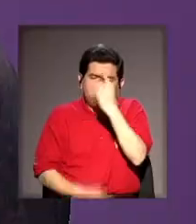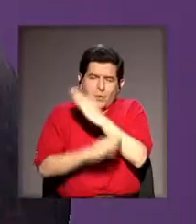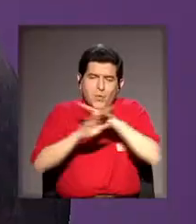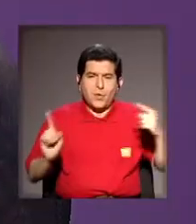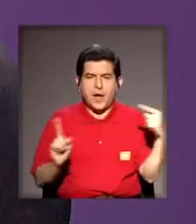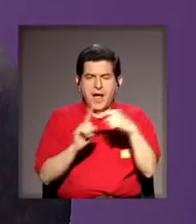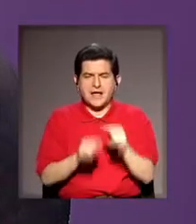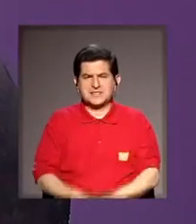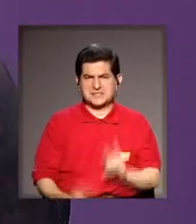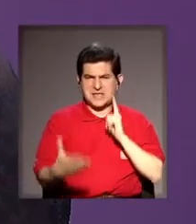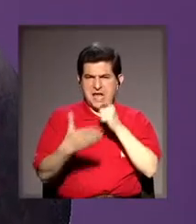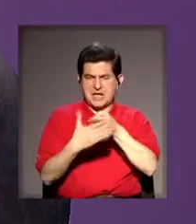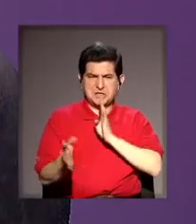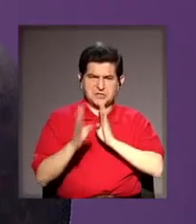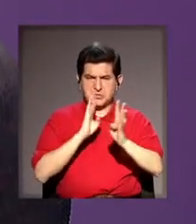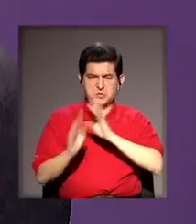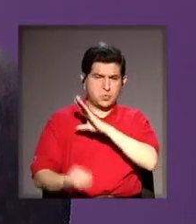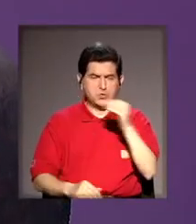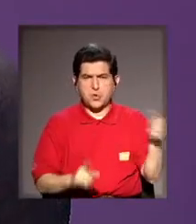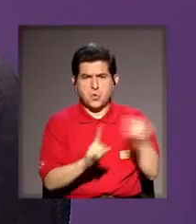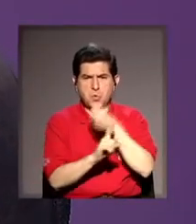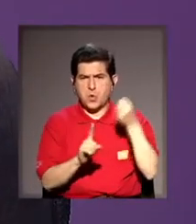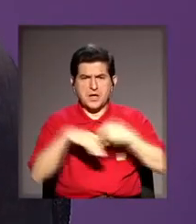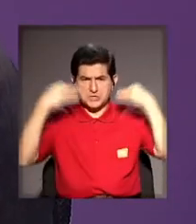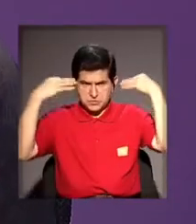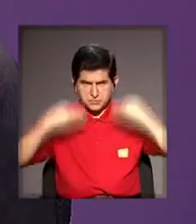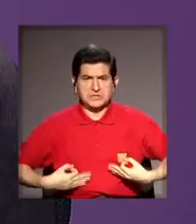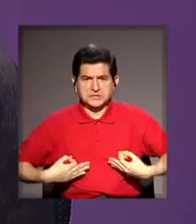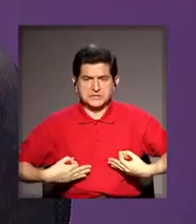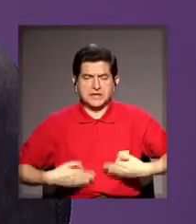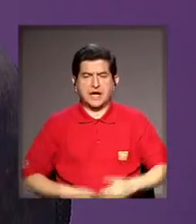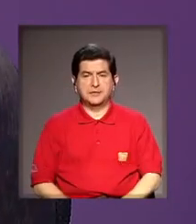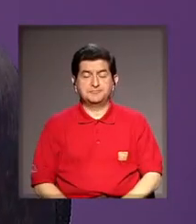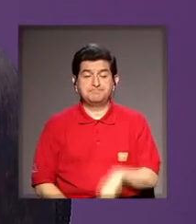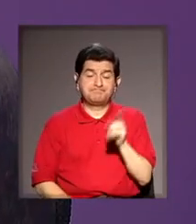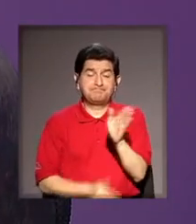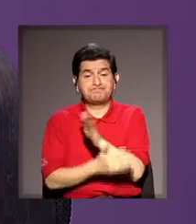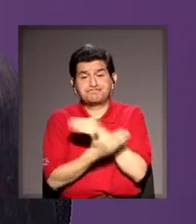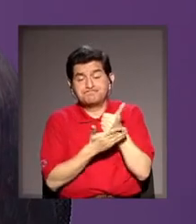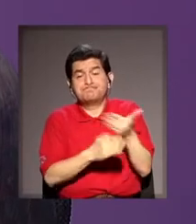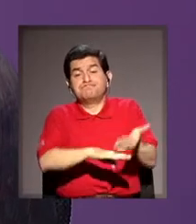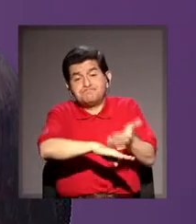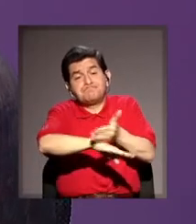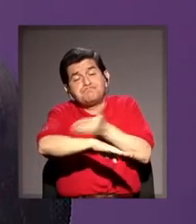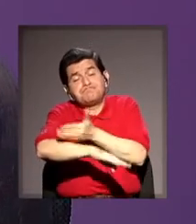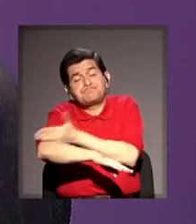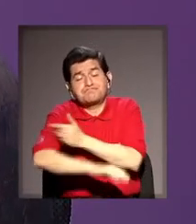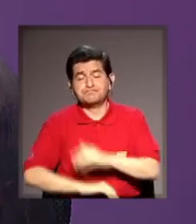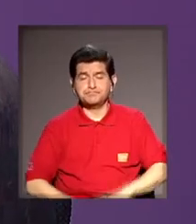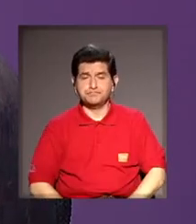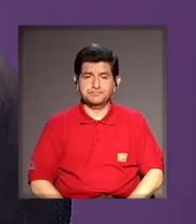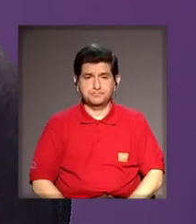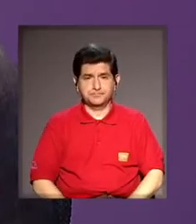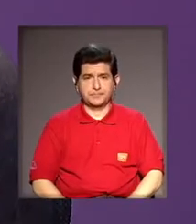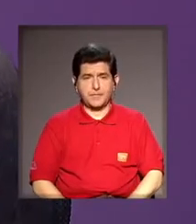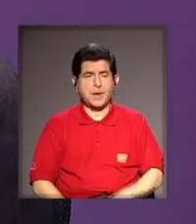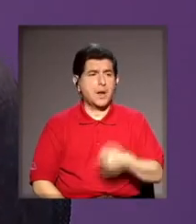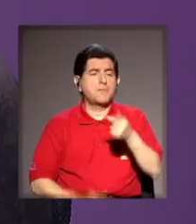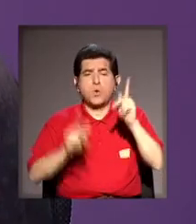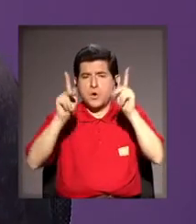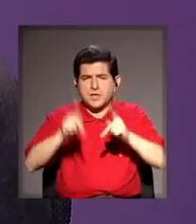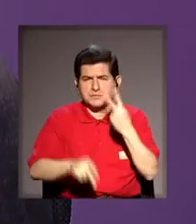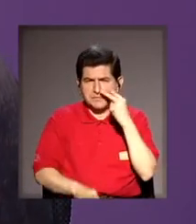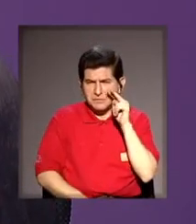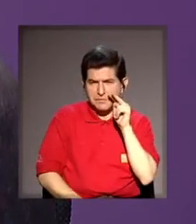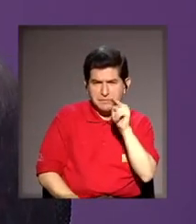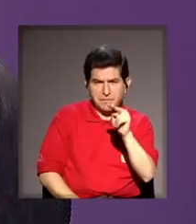insultos verbales o hasta agresiones físicas entonces por ese lado avanzamos muy poca gente se